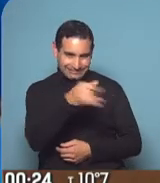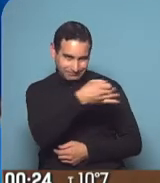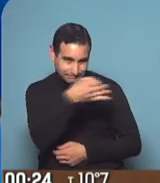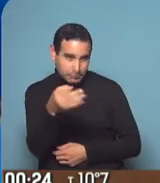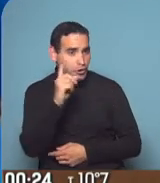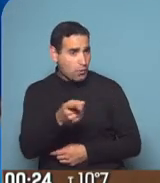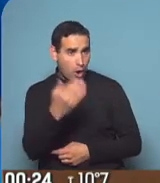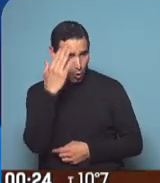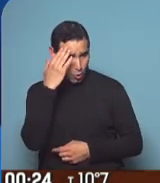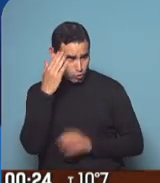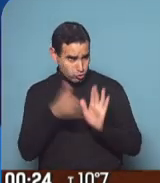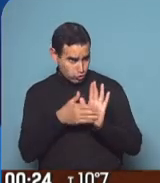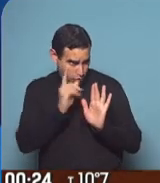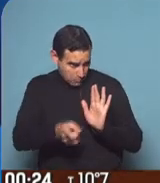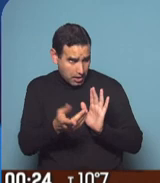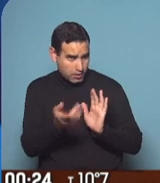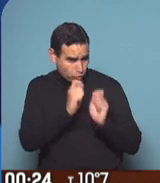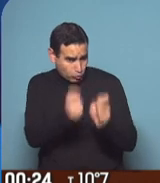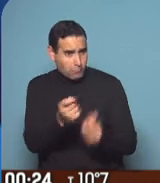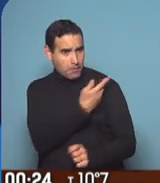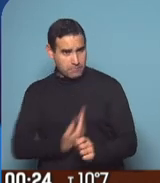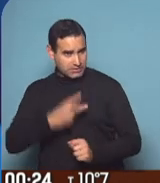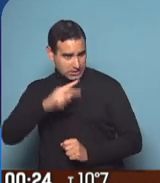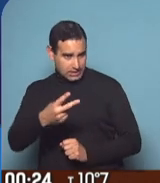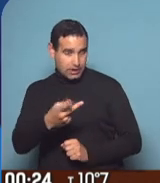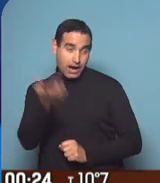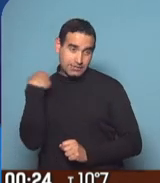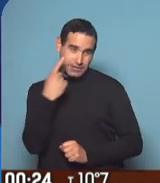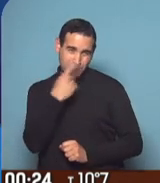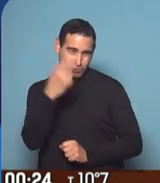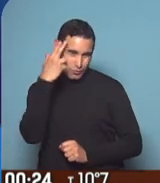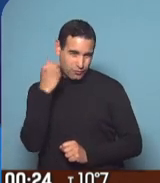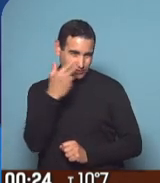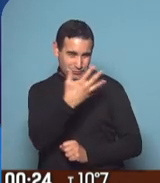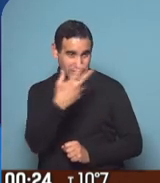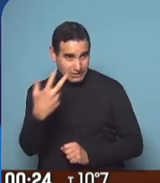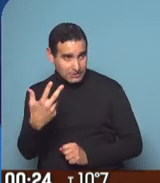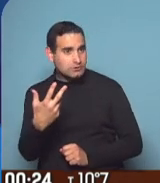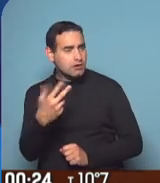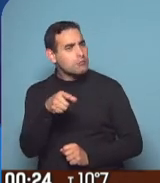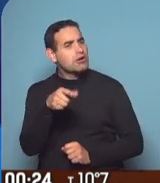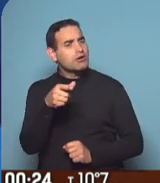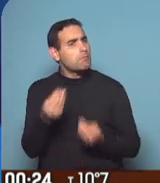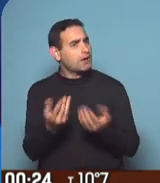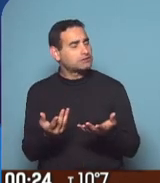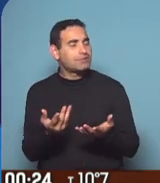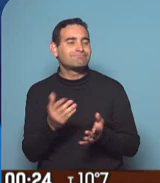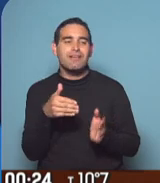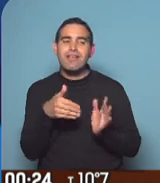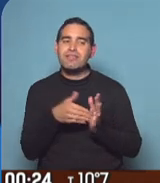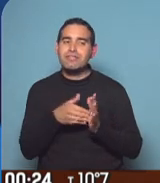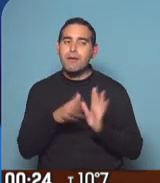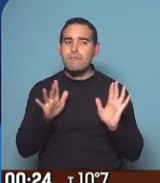también le da esa posibilidad del vicepresidente desde la constitución de los 53 60 y que pasa sin embargo eso depende de